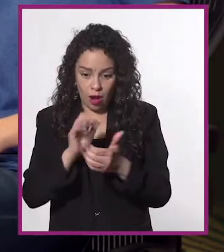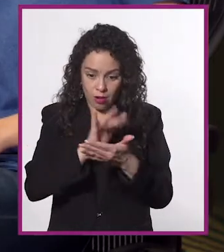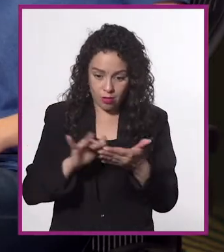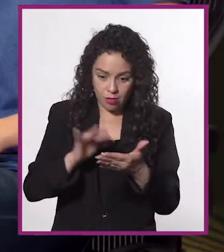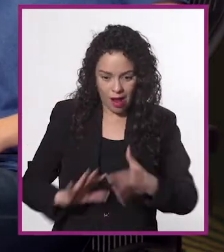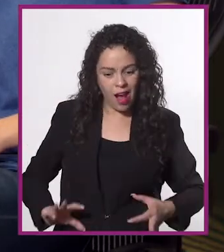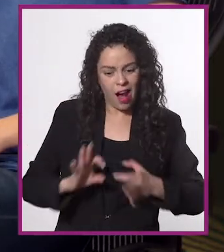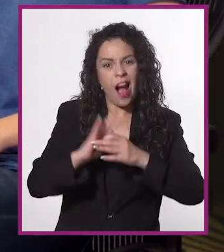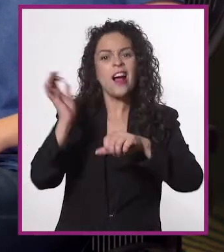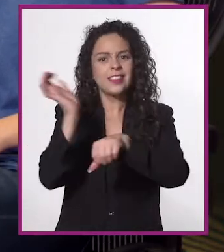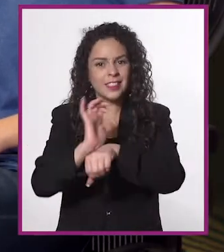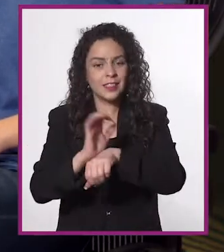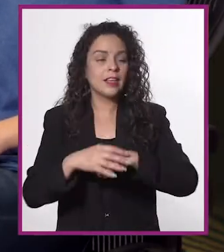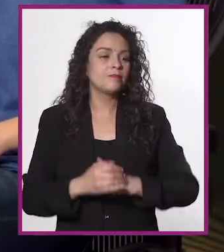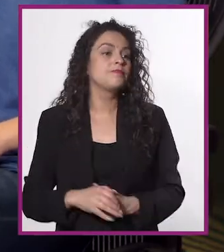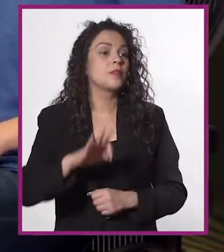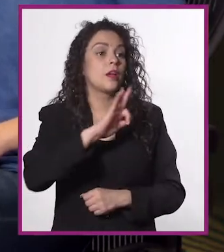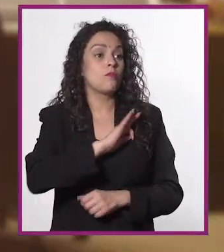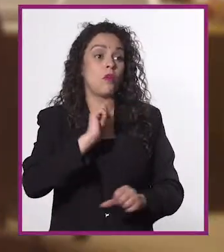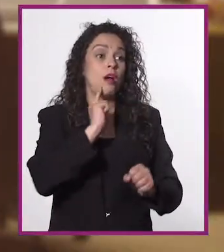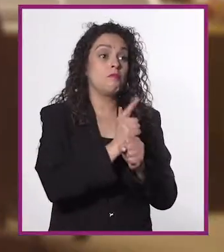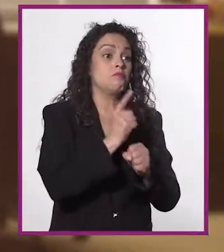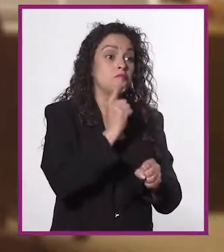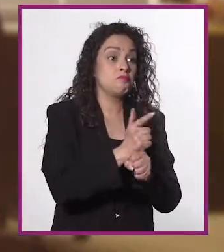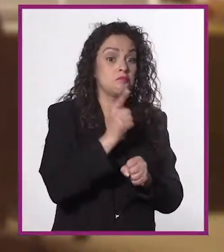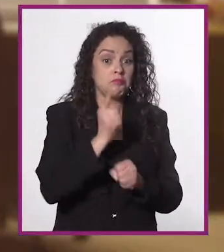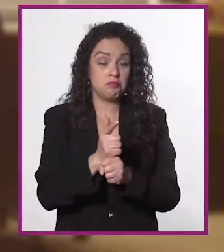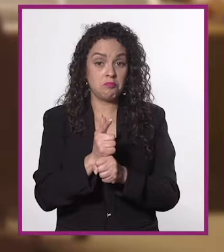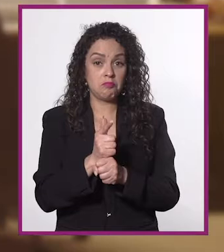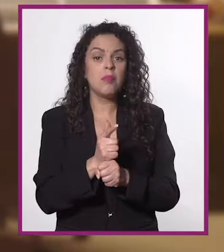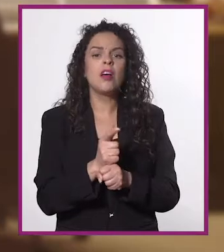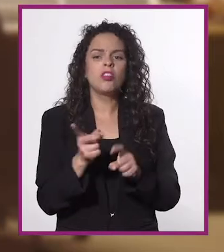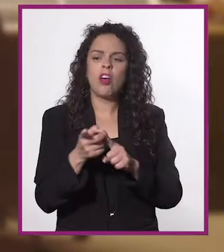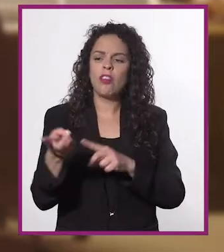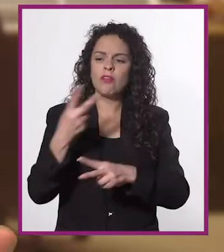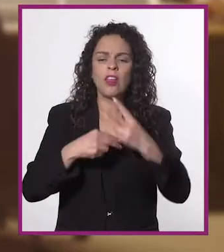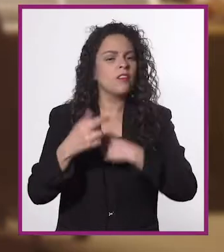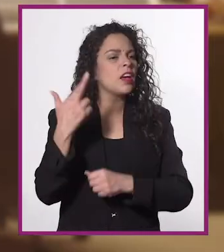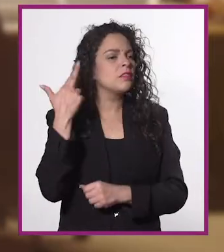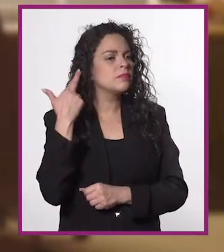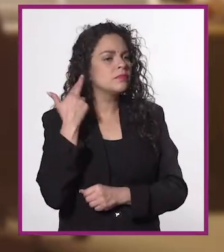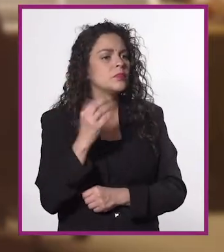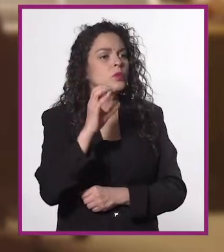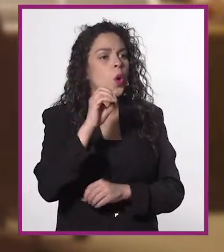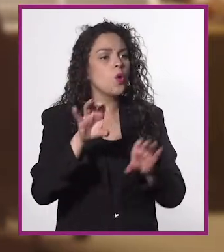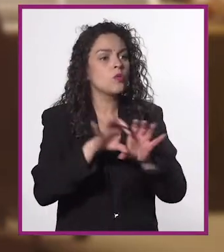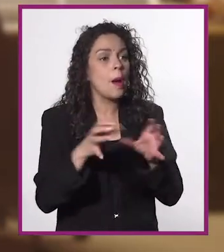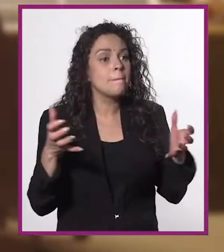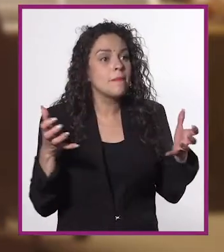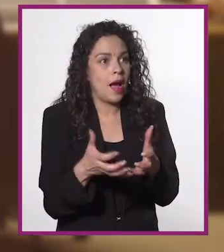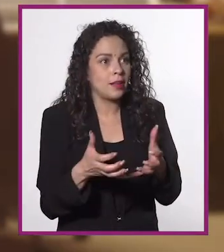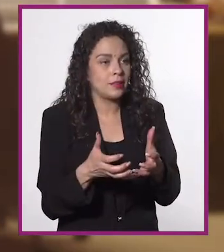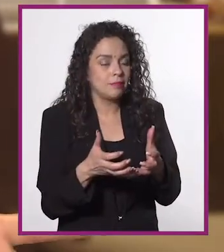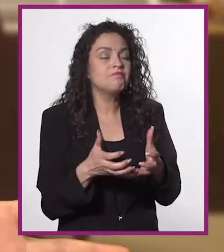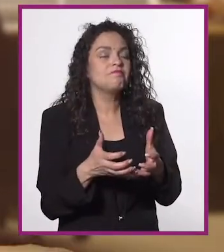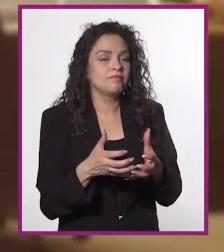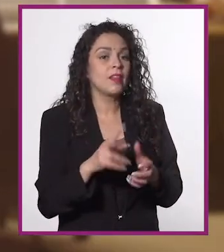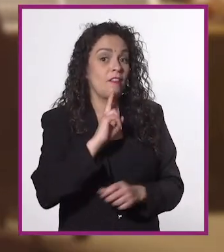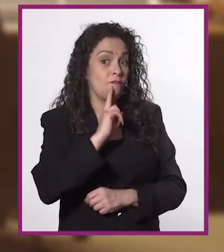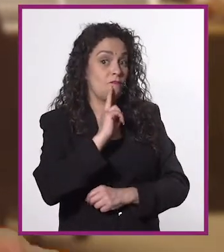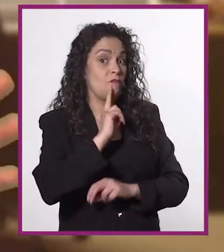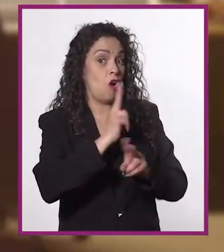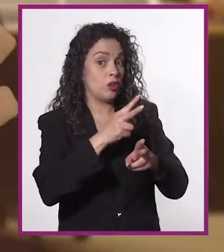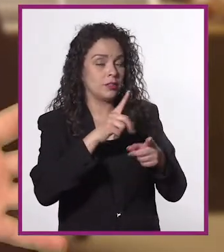sonido narrativamente al cine? Podemos distinguir los sonidos en función de su origen o cómo fueron